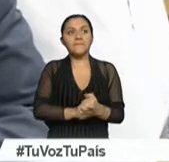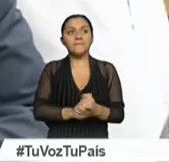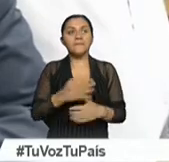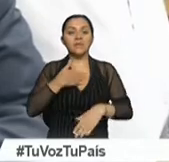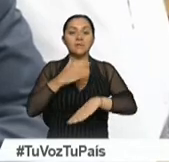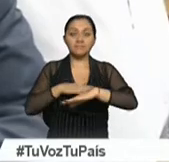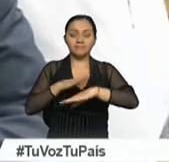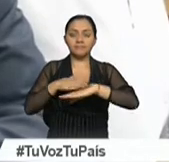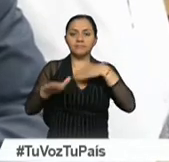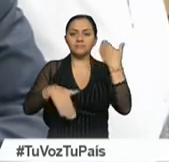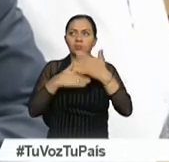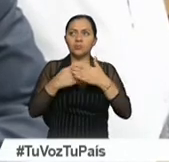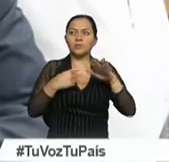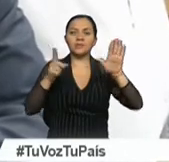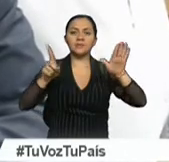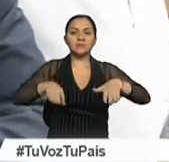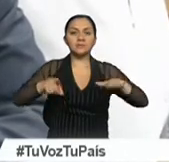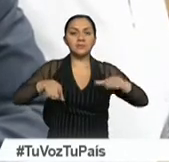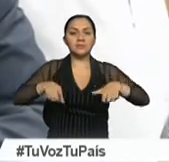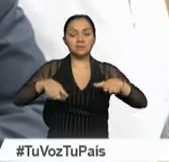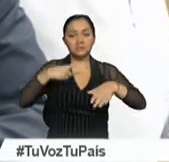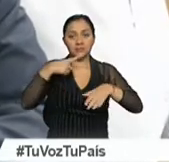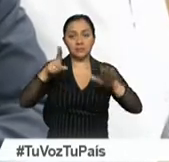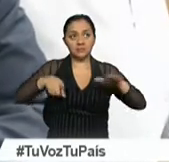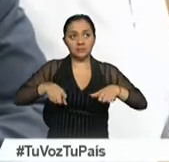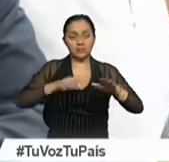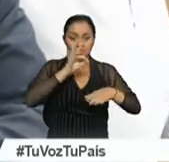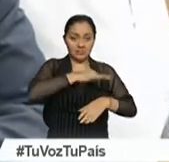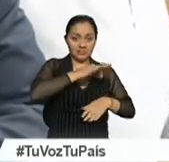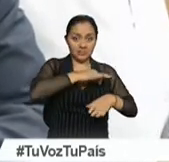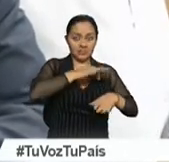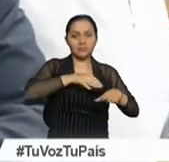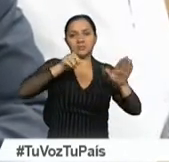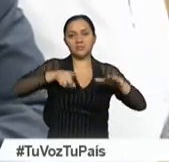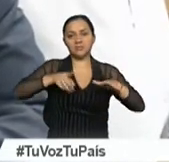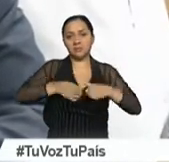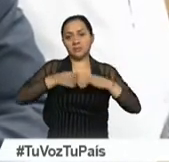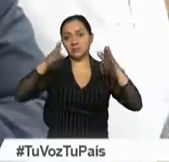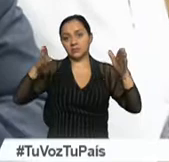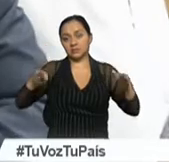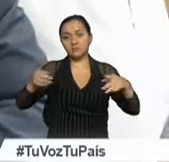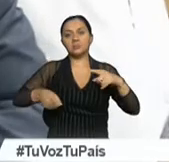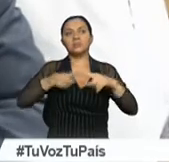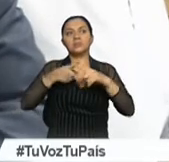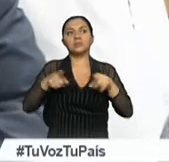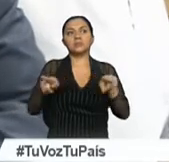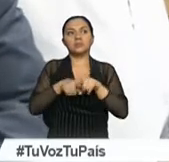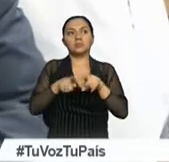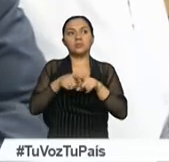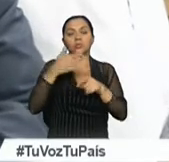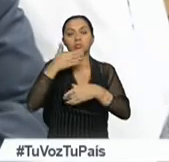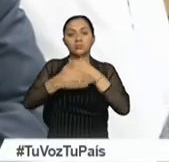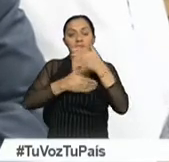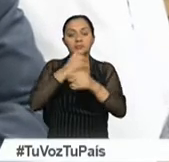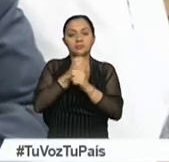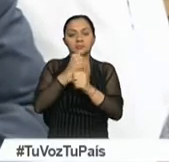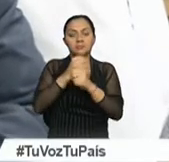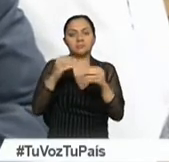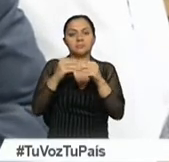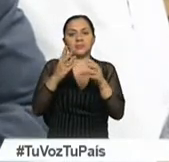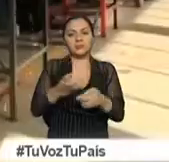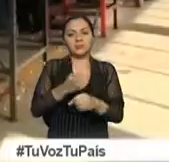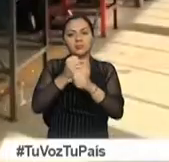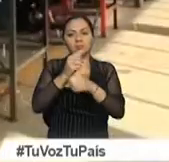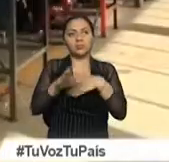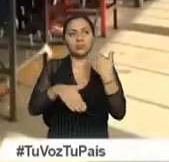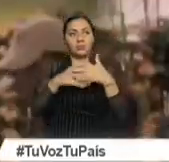emitido a 6 meses el periodo de pasantías. Eso le da una permanencia y un ingreso mayor, más seguro al